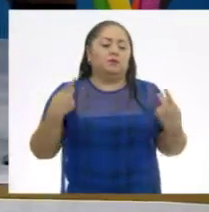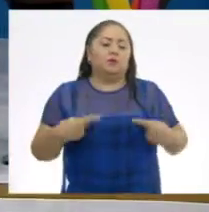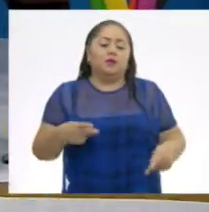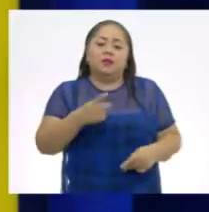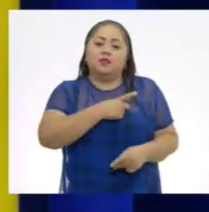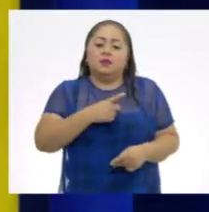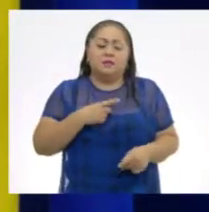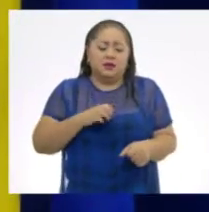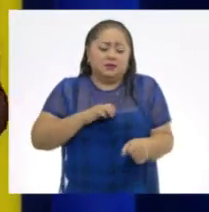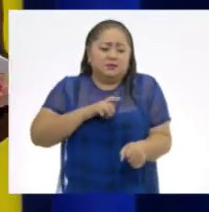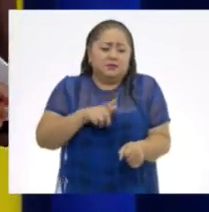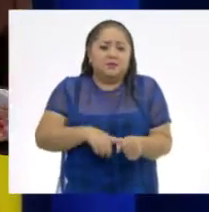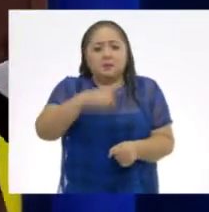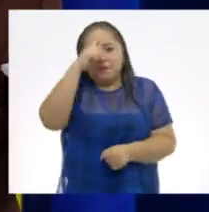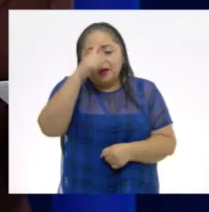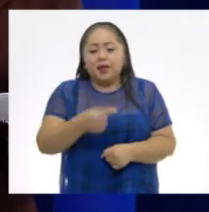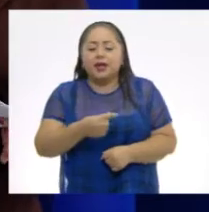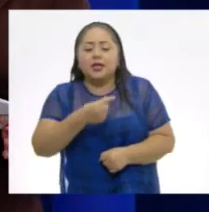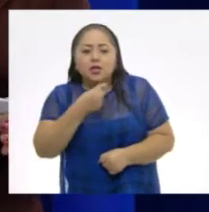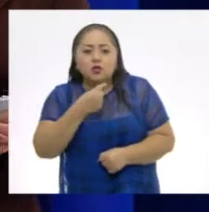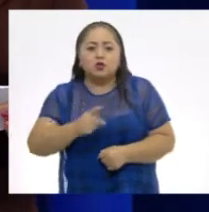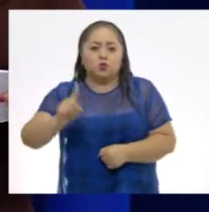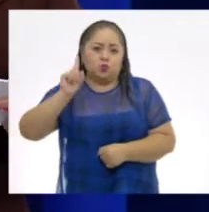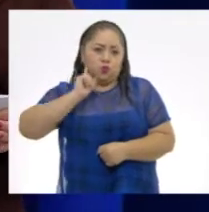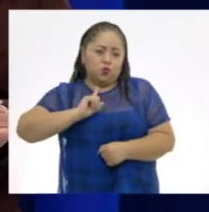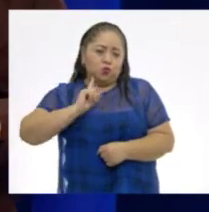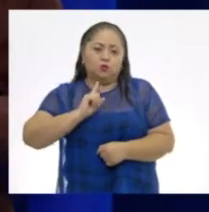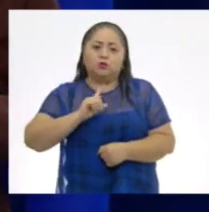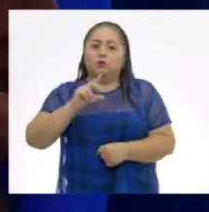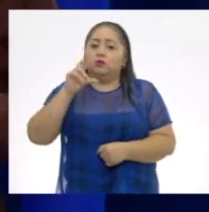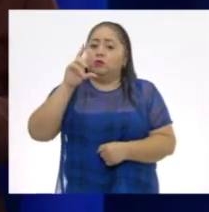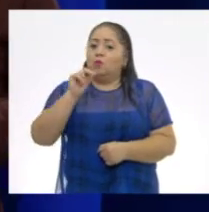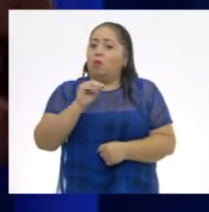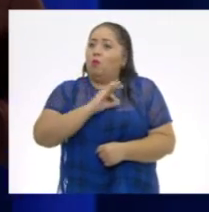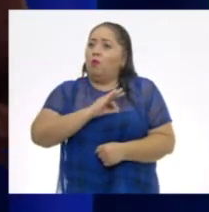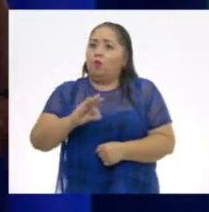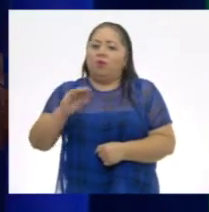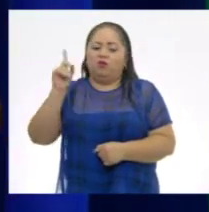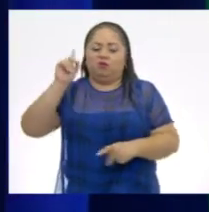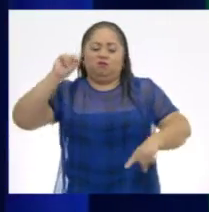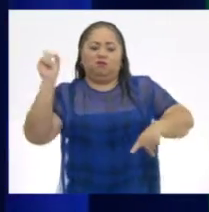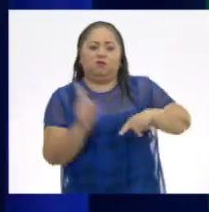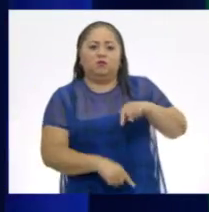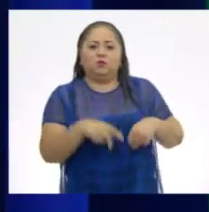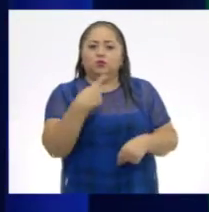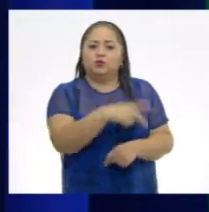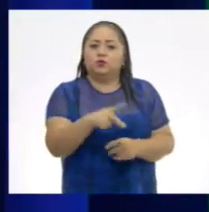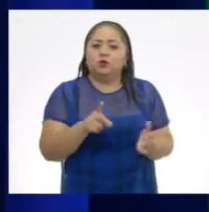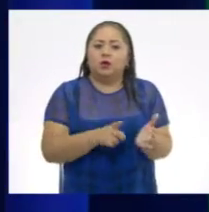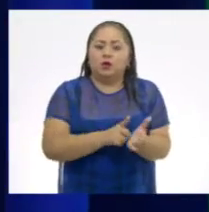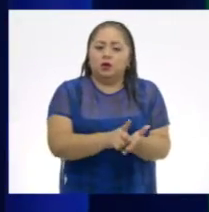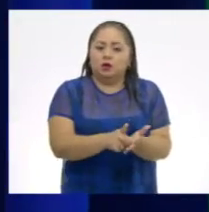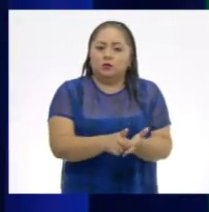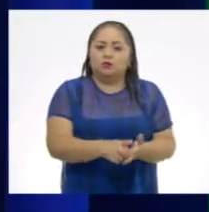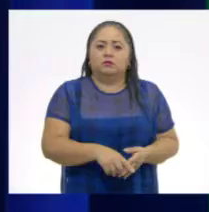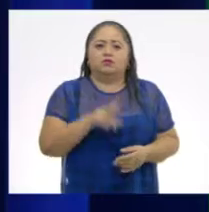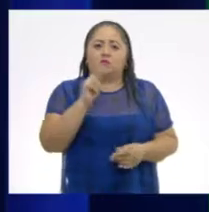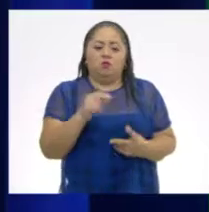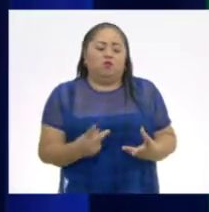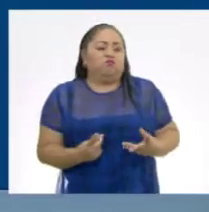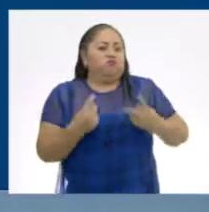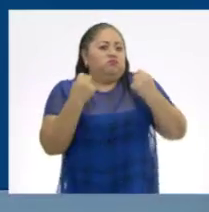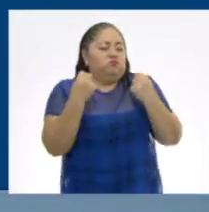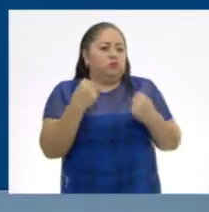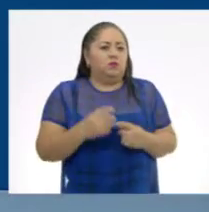garantizar especialmente para las niñas y los niños. Nadie los puede despojar de los derechos, ni siquiera